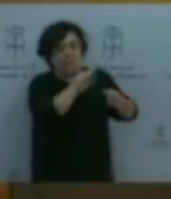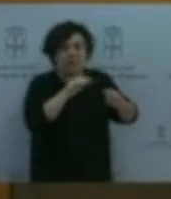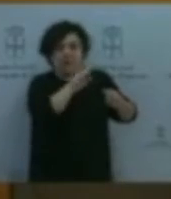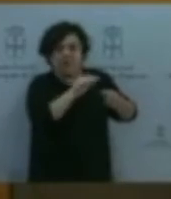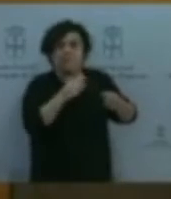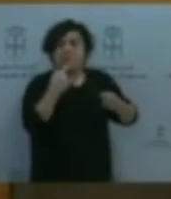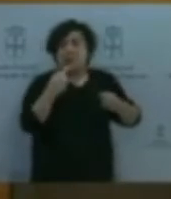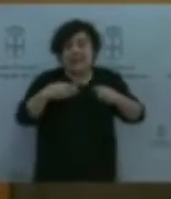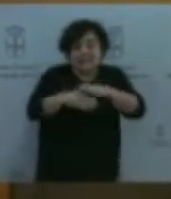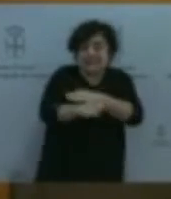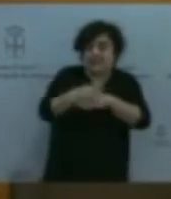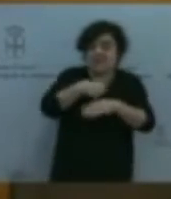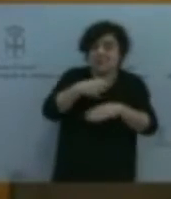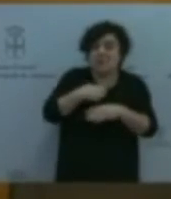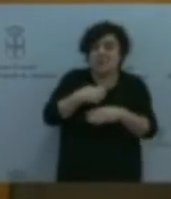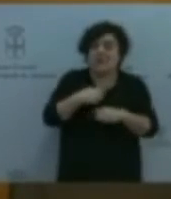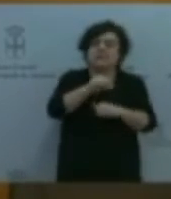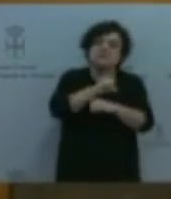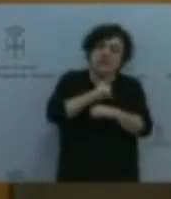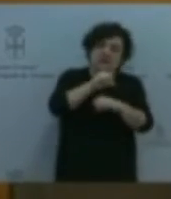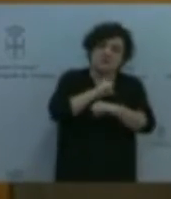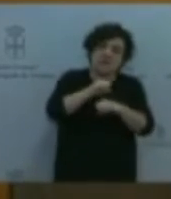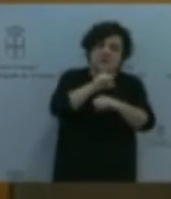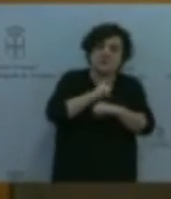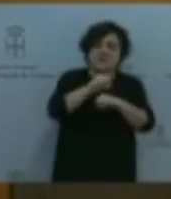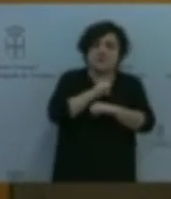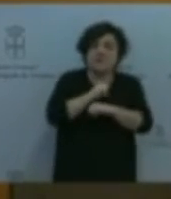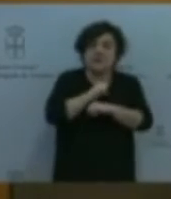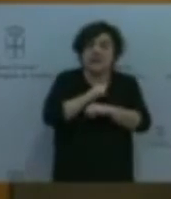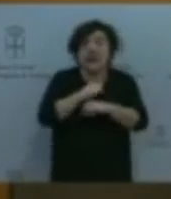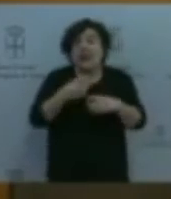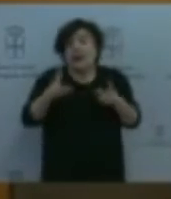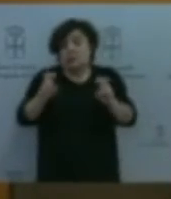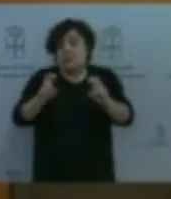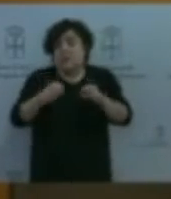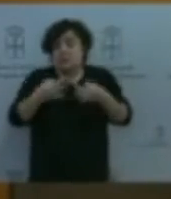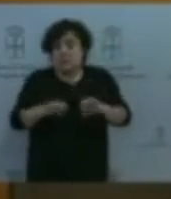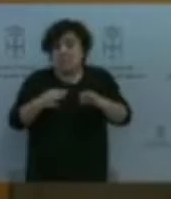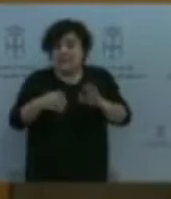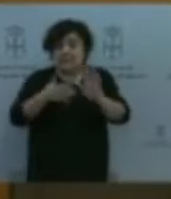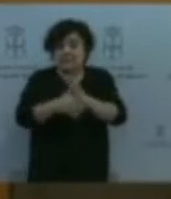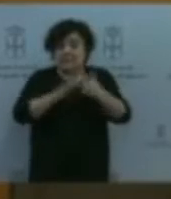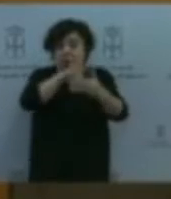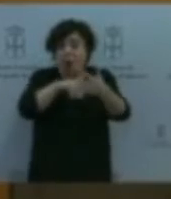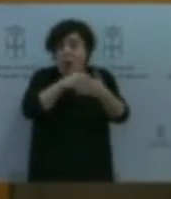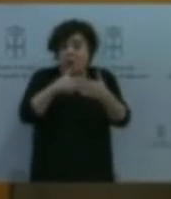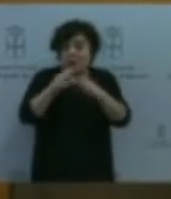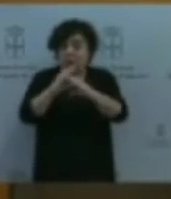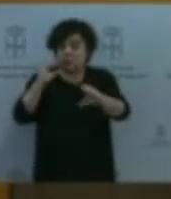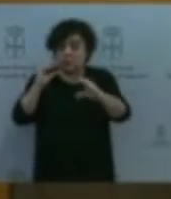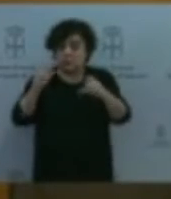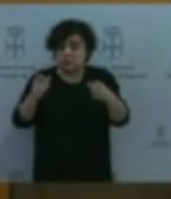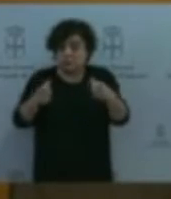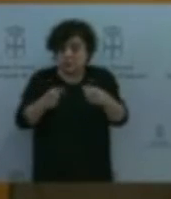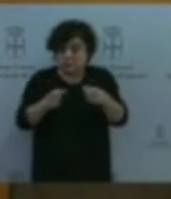nueva normalidad implicó que se perdiesen frecuencias y donde había servicios de 10, 15, 20 minutos nos encontramos con servicios de 30, 45 o